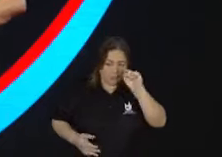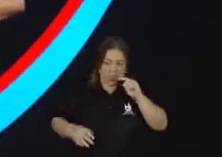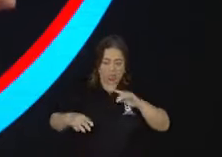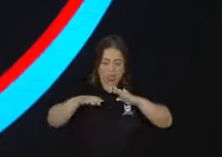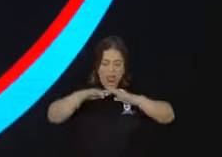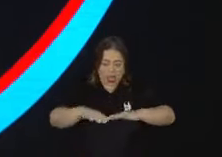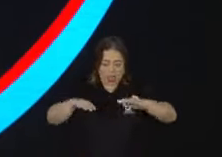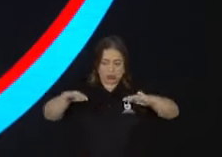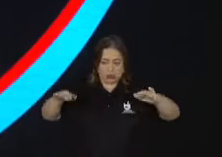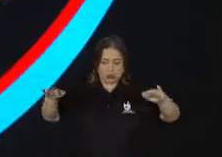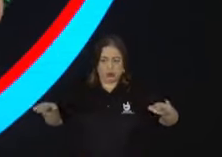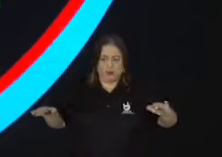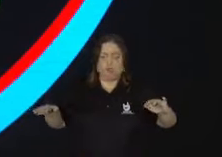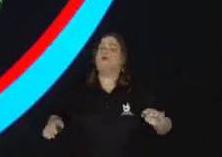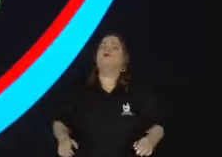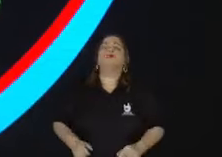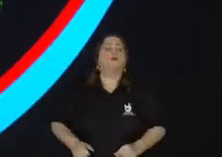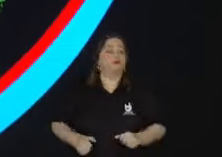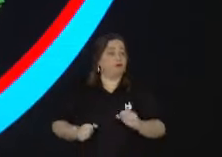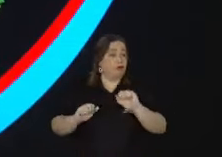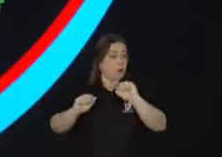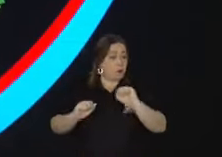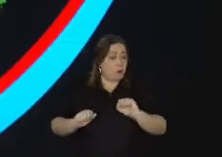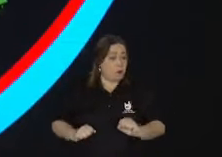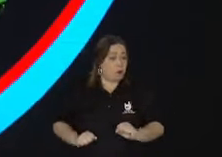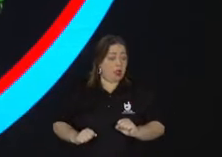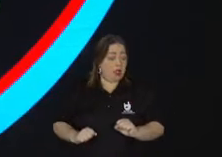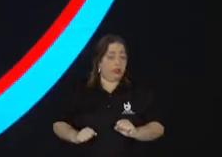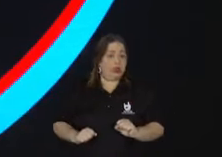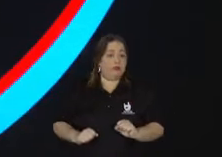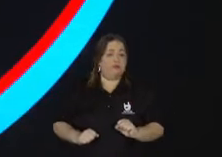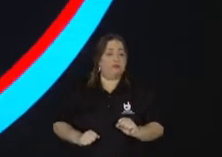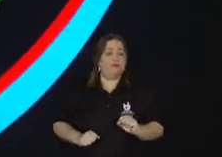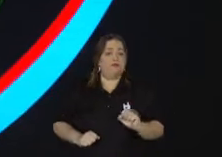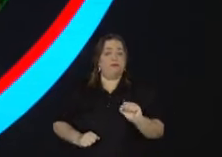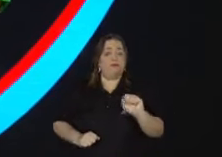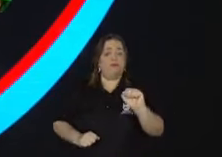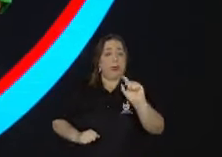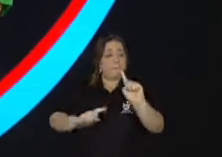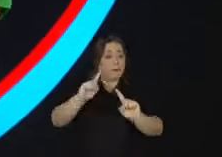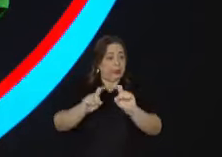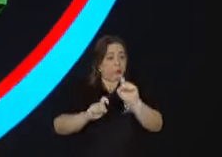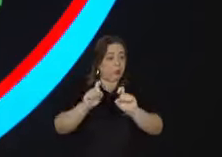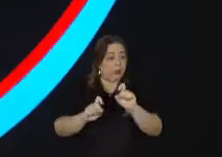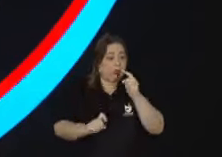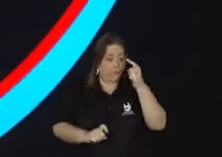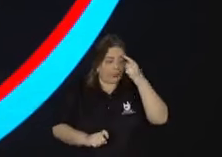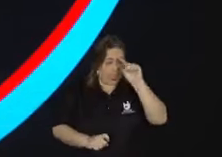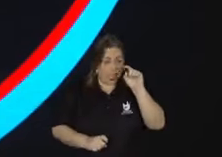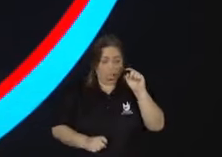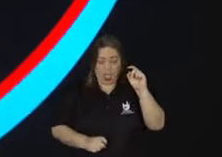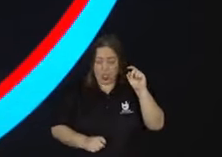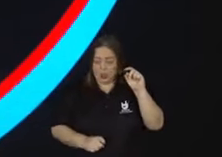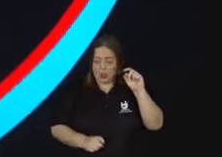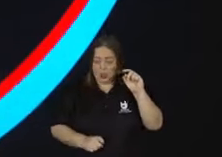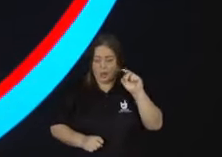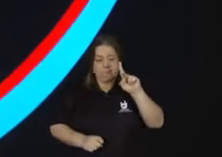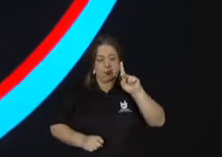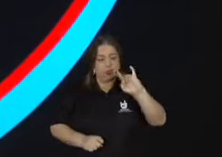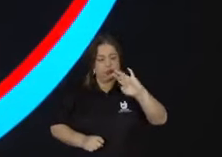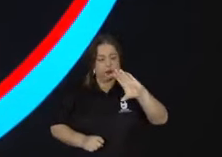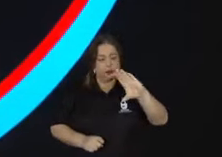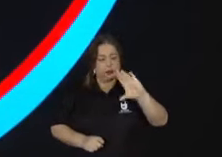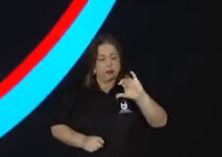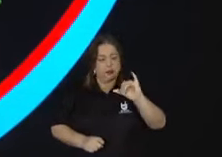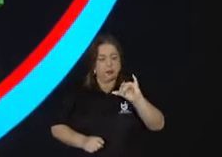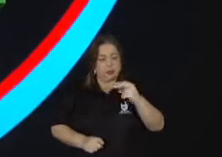importante, póngase a la boca con los pastores de niños en la catedral. Va a ser una única fecha, 6 de abril, desde las 8 de la mañana en el centro de